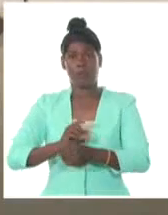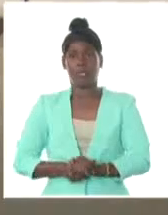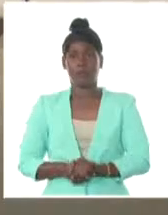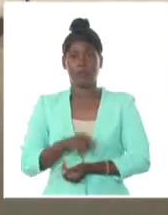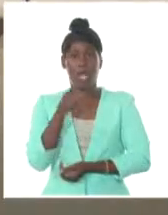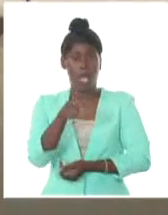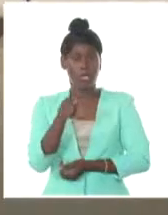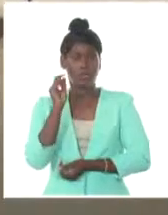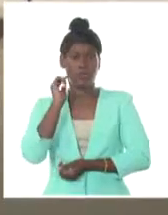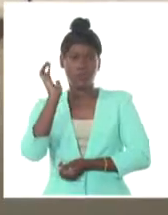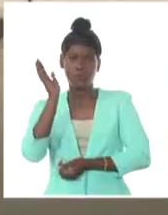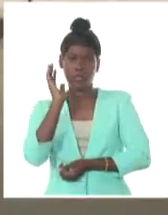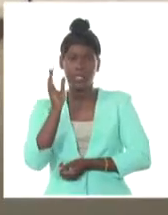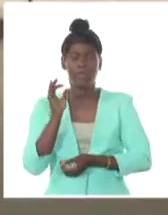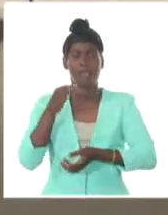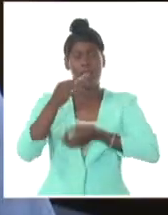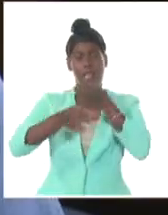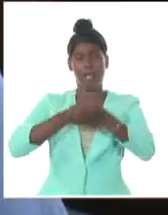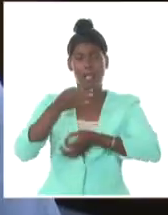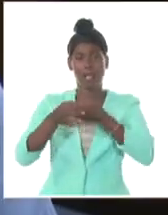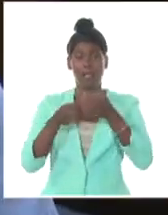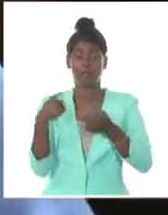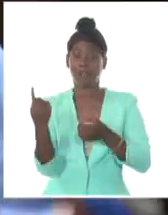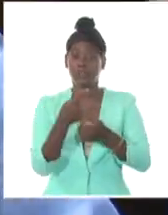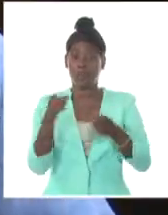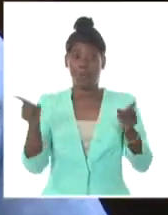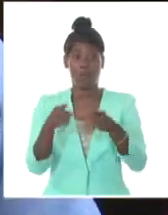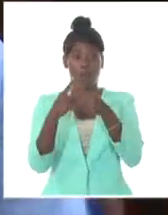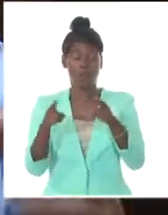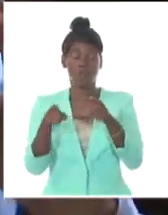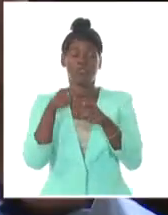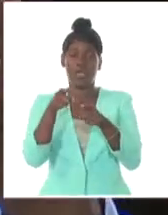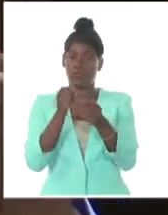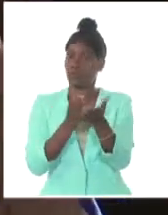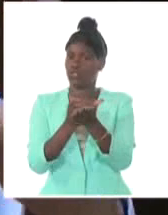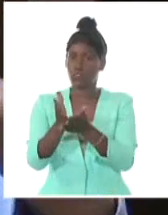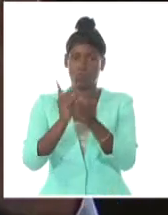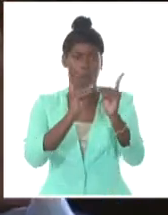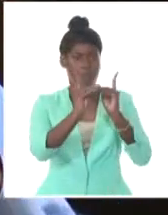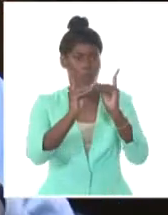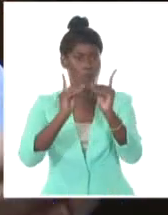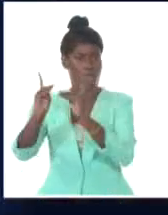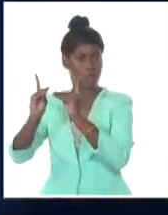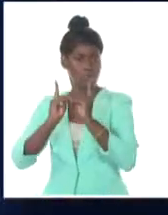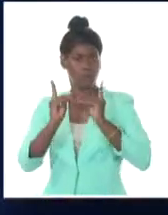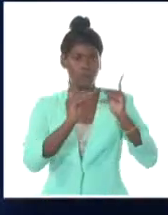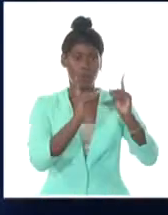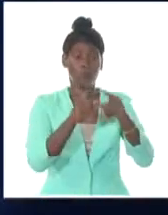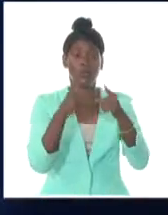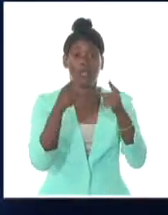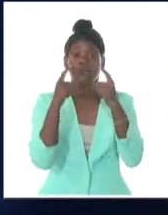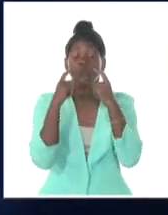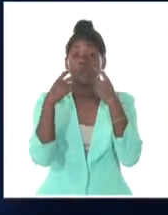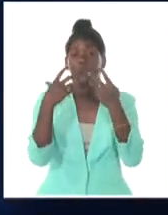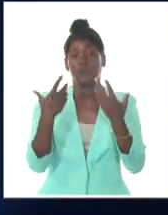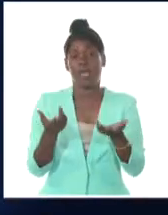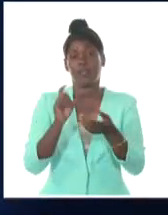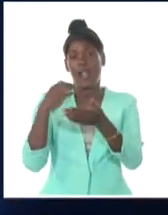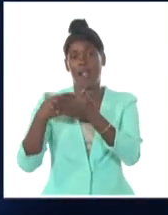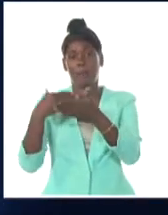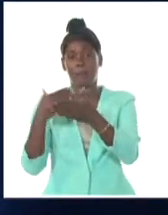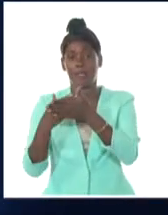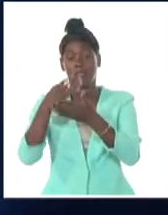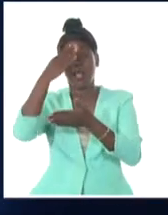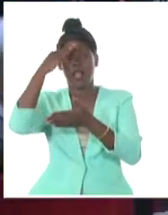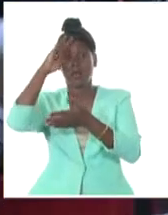de la industria musical Primera Línea continúa propiciando el diálogo e intercambio de saberes que genera un evento como Cuba Disco, al hacer